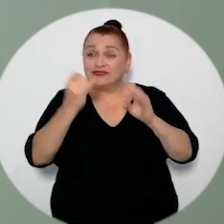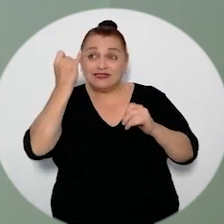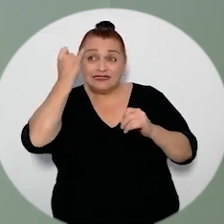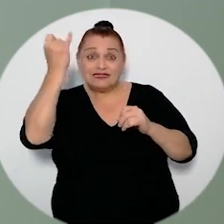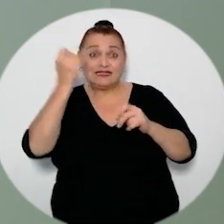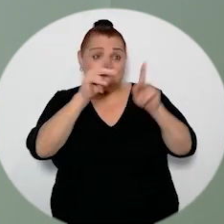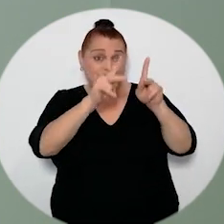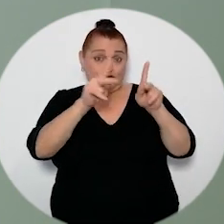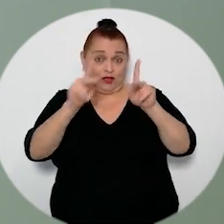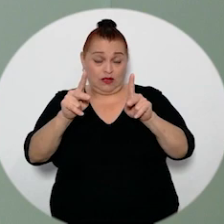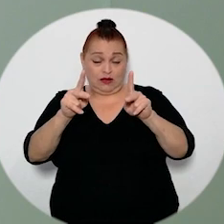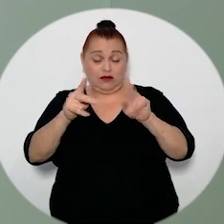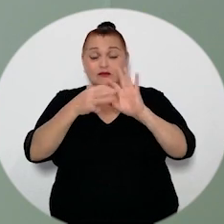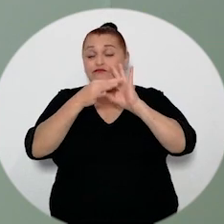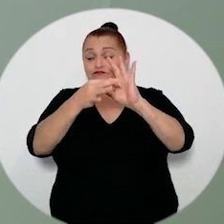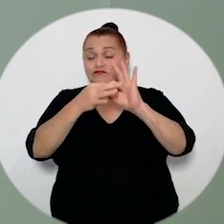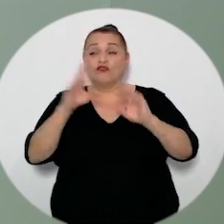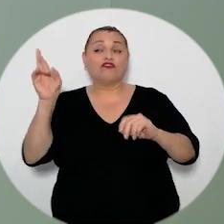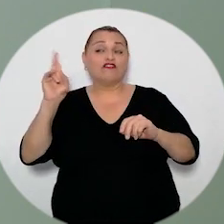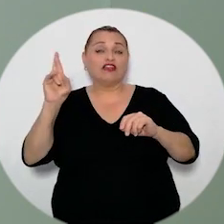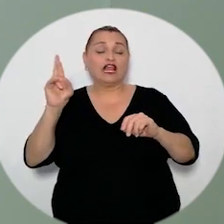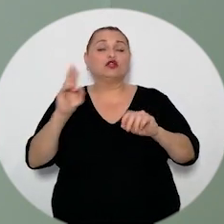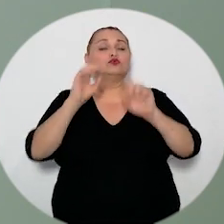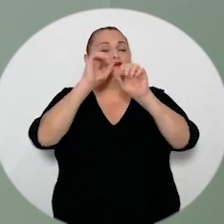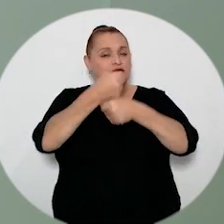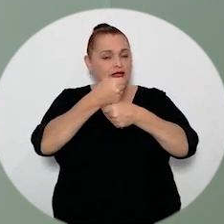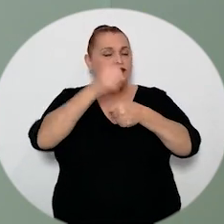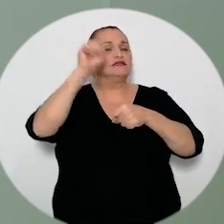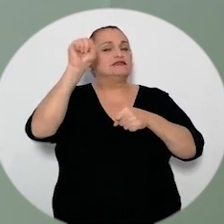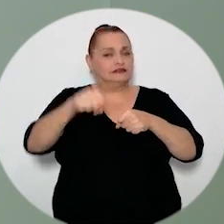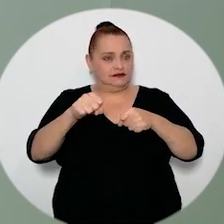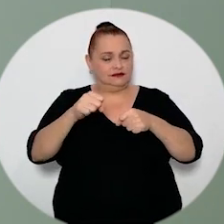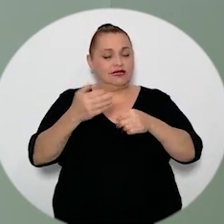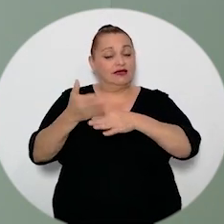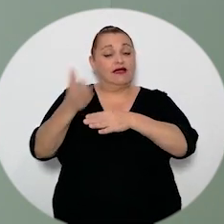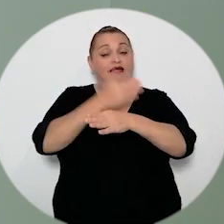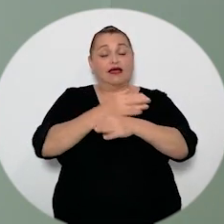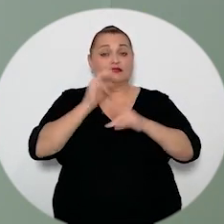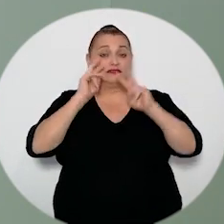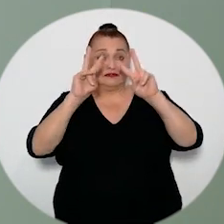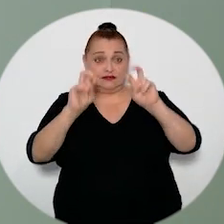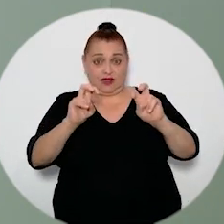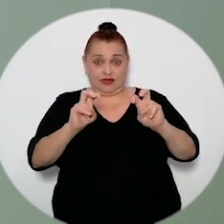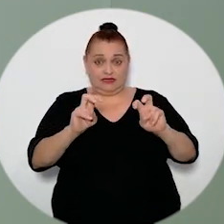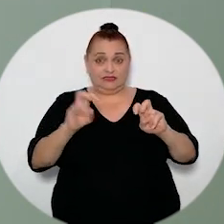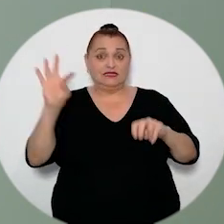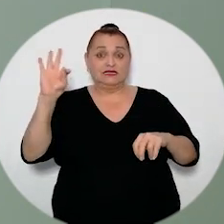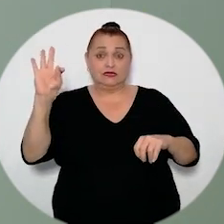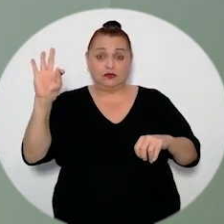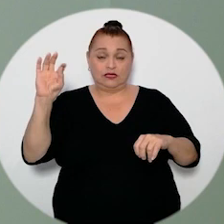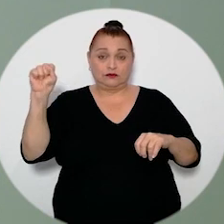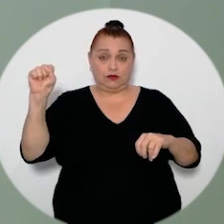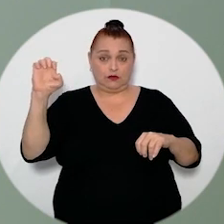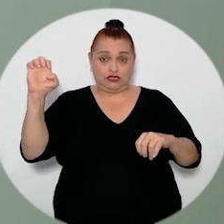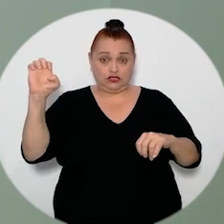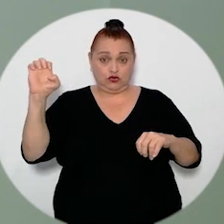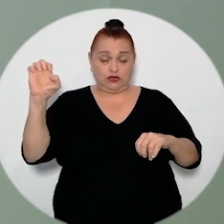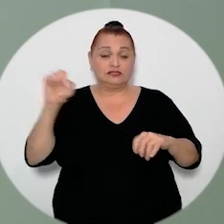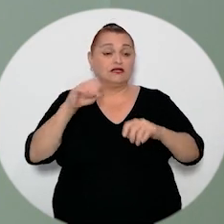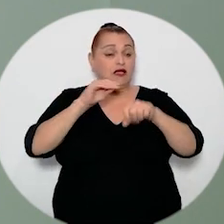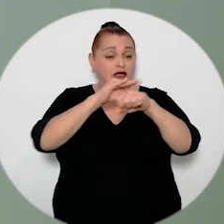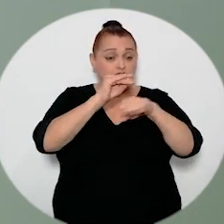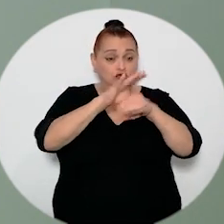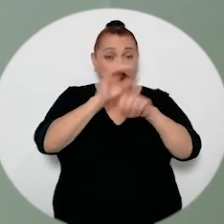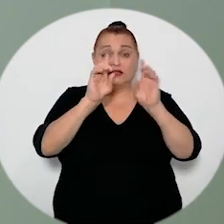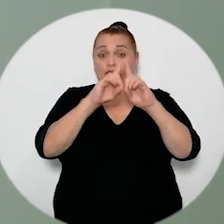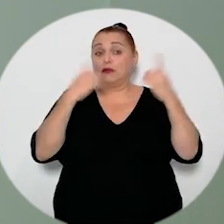de la iniciativa ciudadana, el referéndum se celebrará si, tras un análisis previo por parte del Tribunal Supremo de Elecciones y